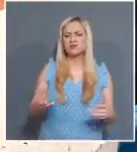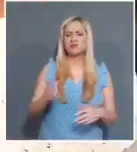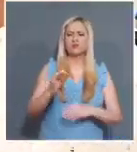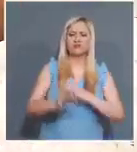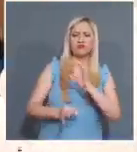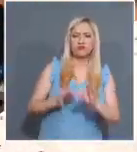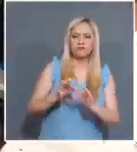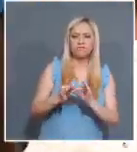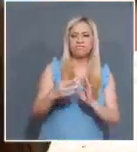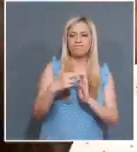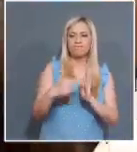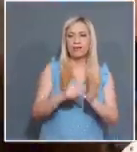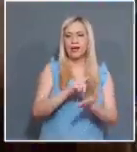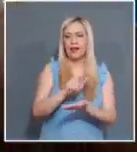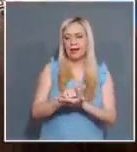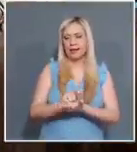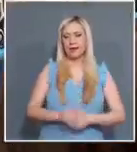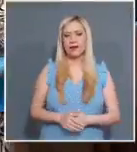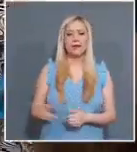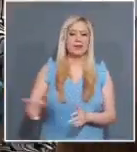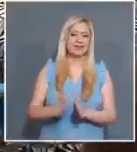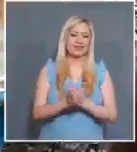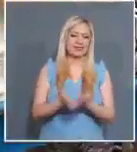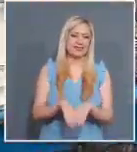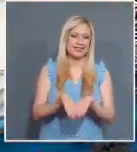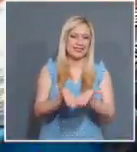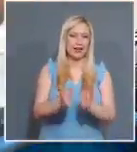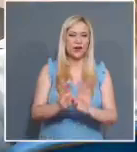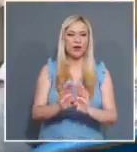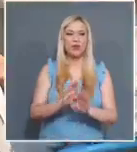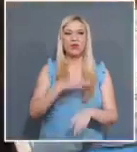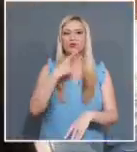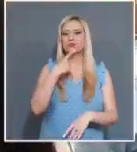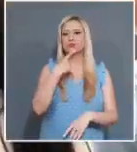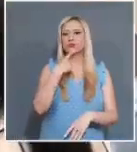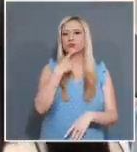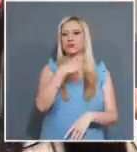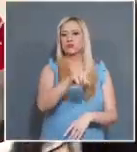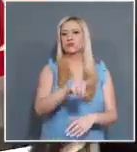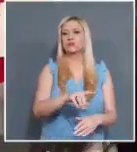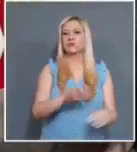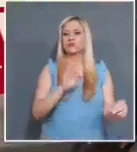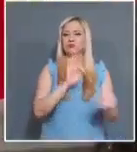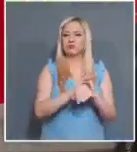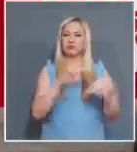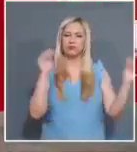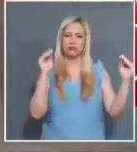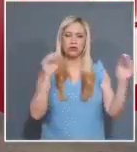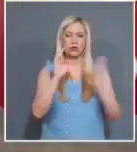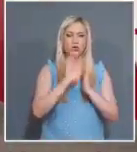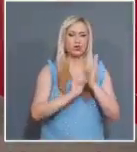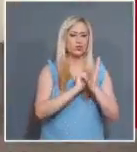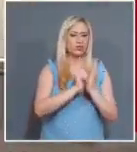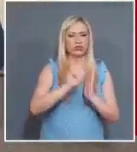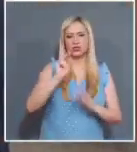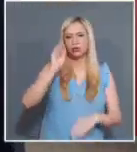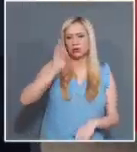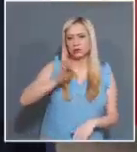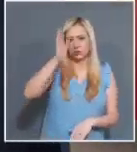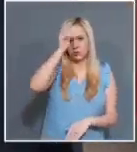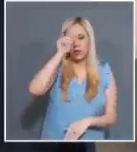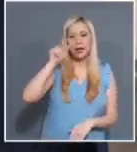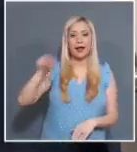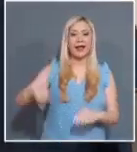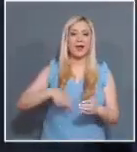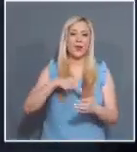la presentación de la obra, Una nueva acción de inconstitucionalidad en México, dentro de la Feria del Libro del Palacio de Minería, aseguró que la reflexión